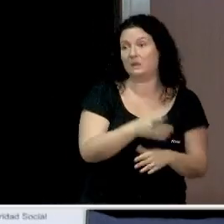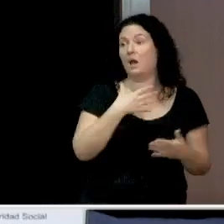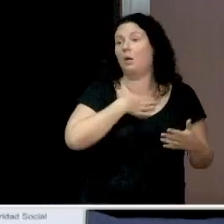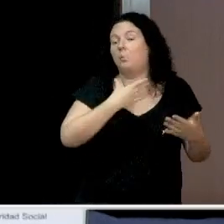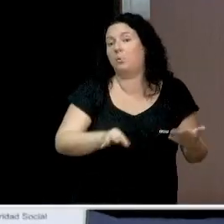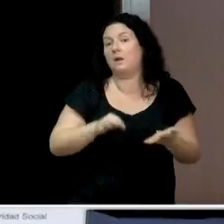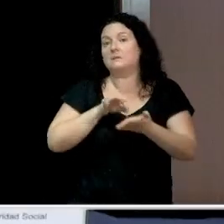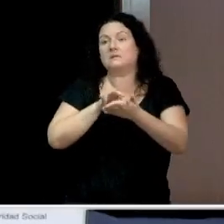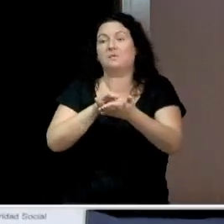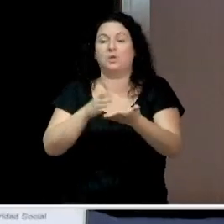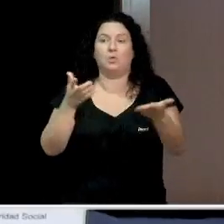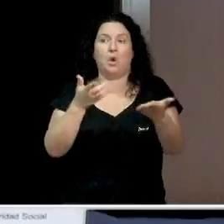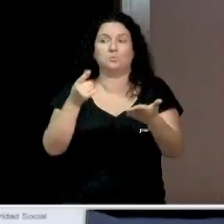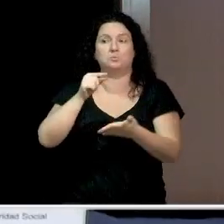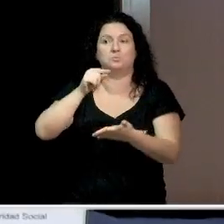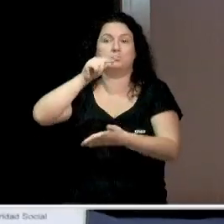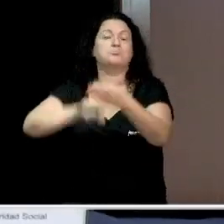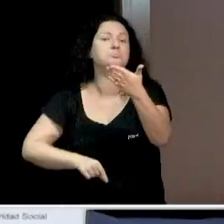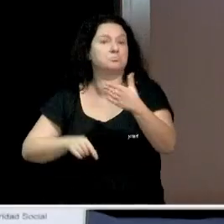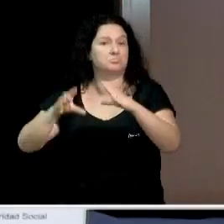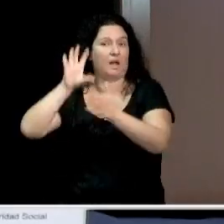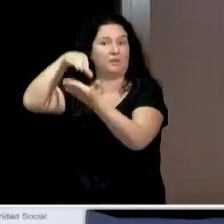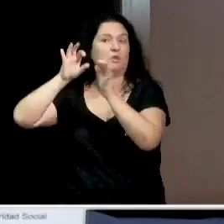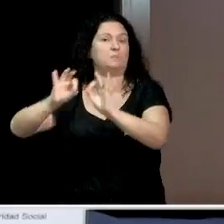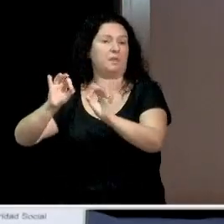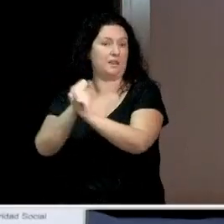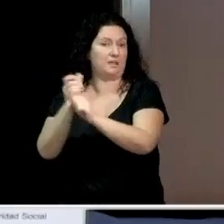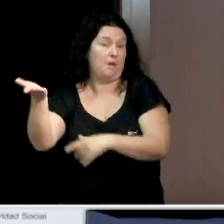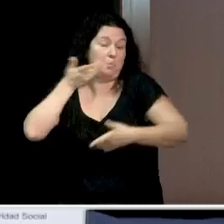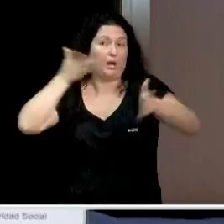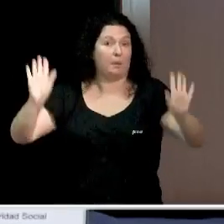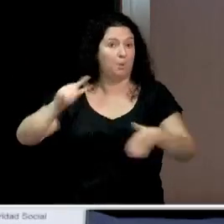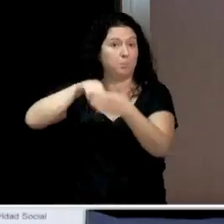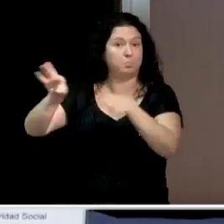o servicios, el suministro, con un centro especial de empleo, con una persona